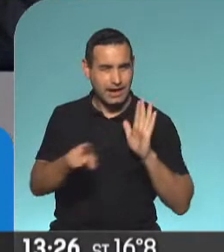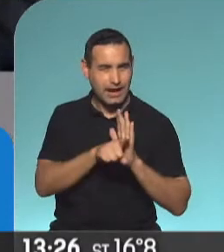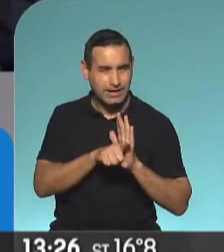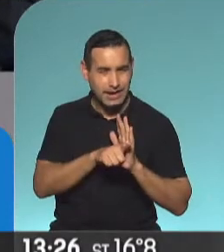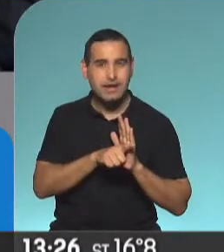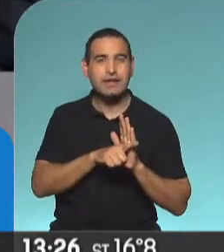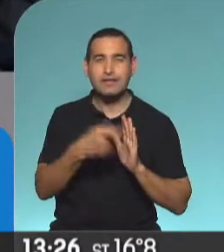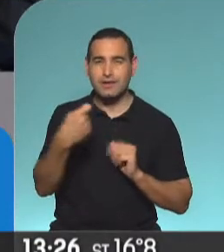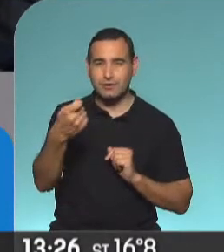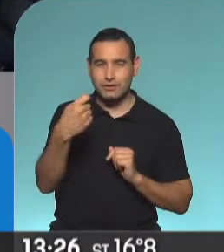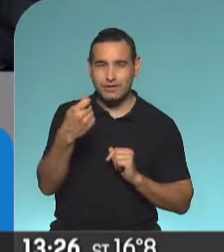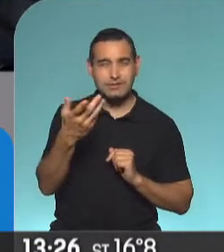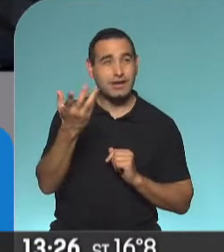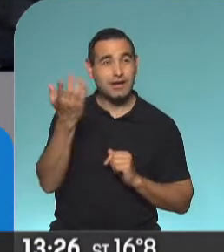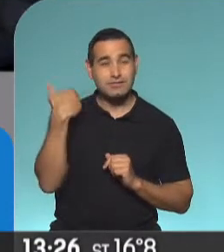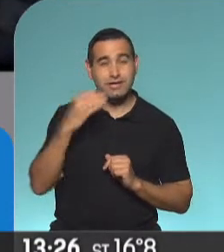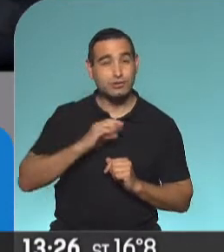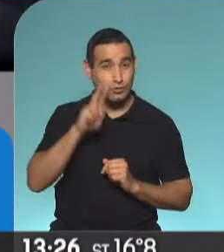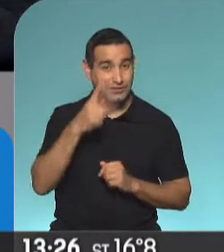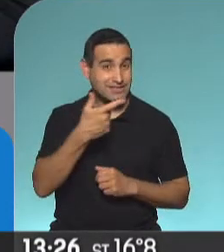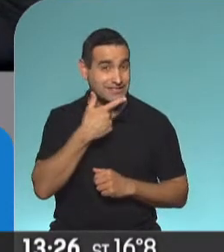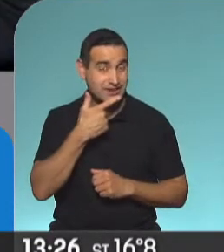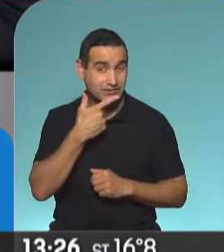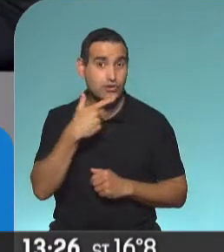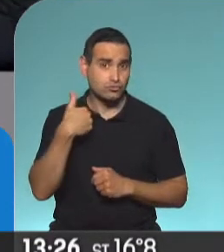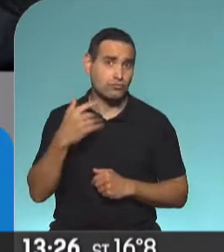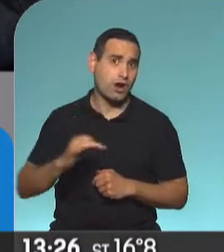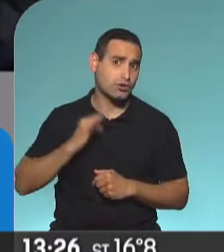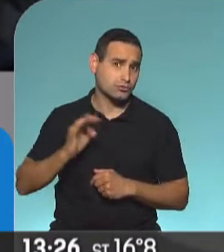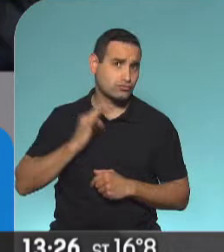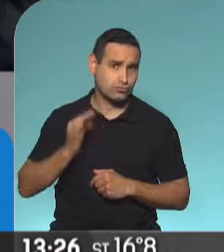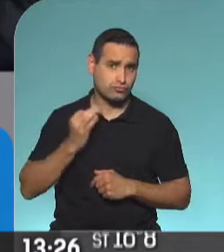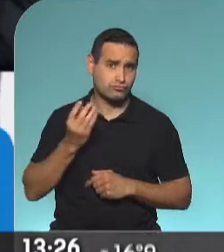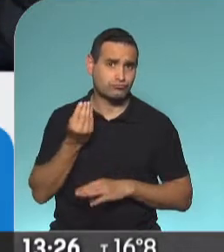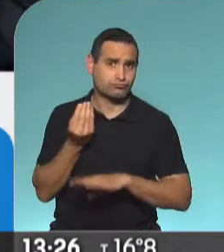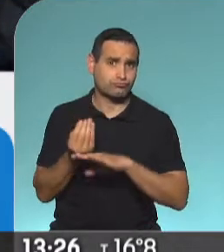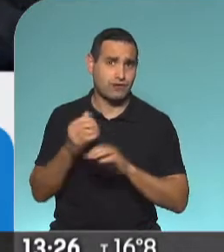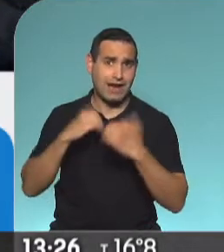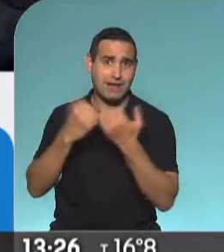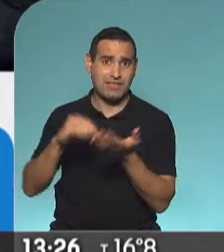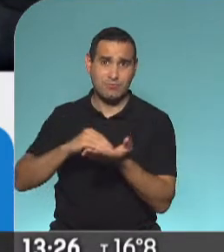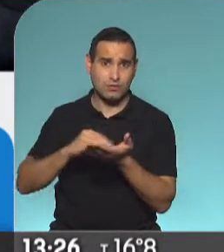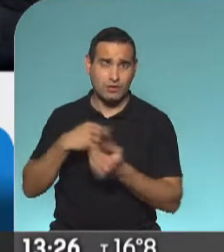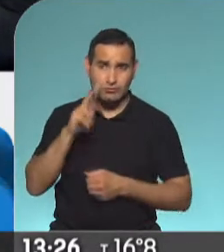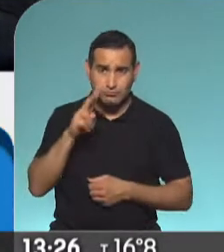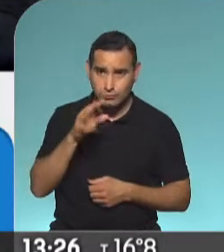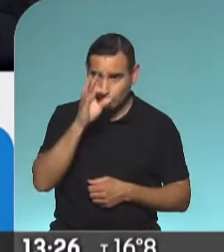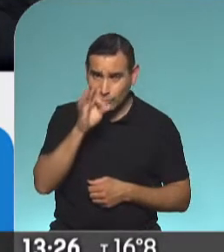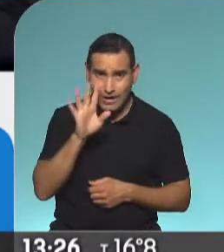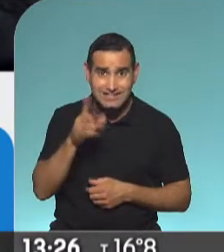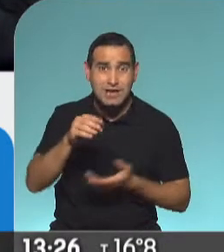reforma provisional en el año 2017. Mire que yo estuve muchos años en la Cámara de Diputados, nunca había visto una cosa así.